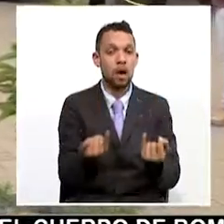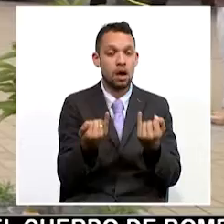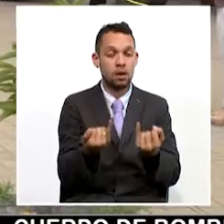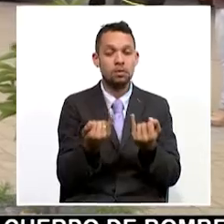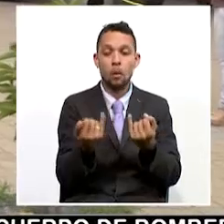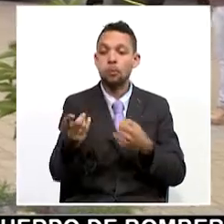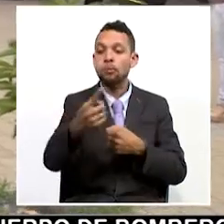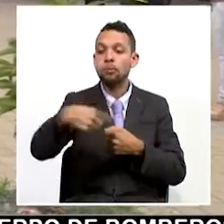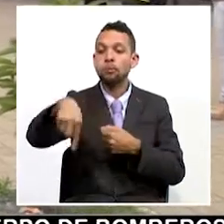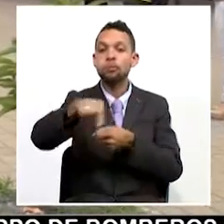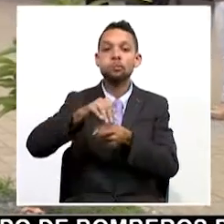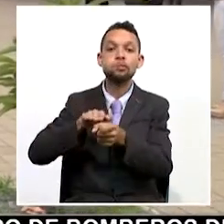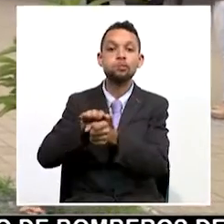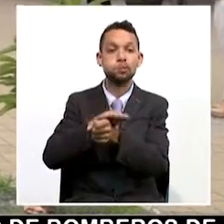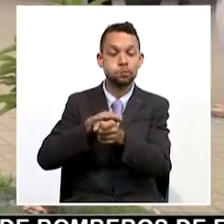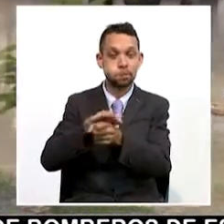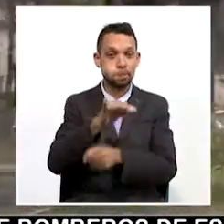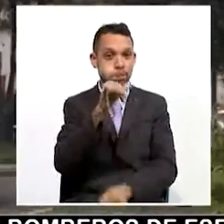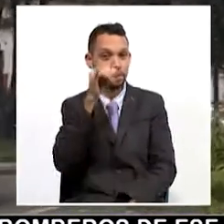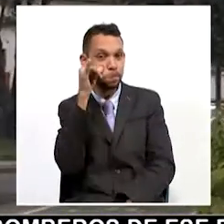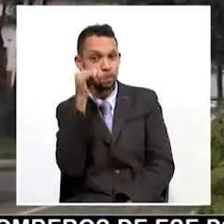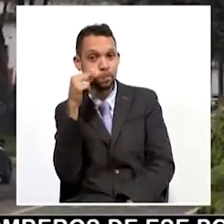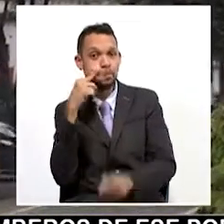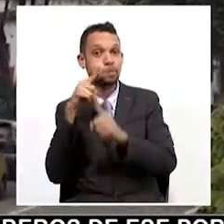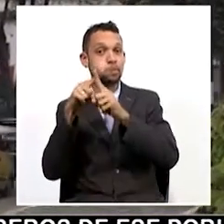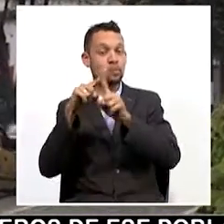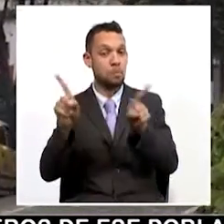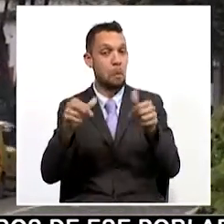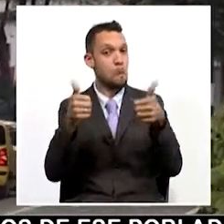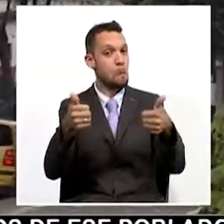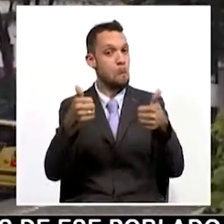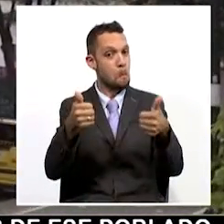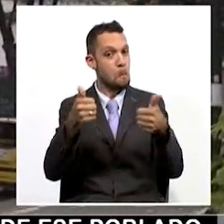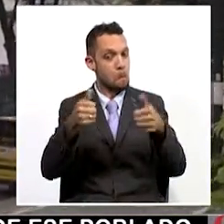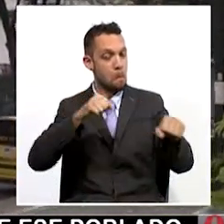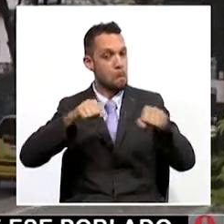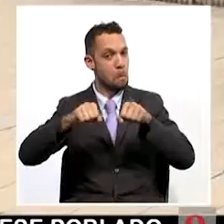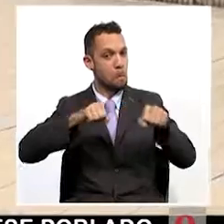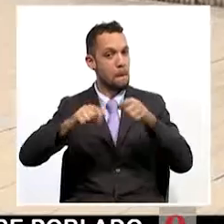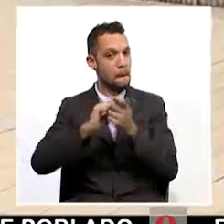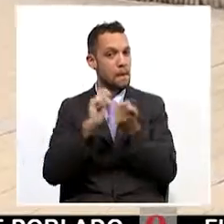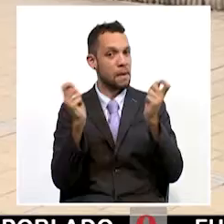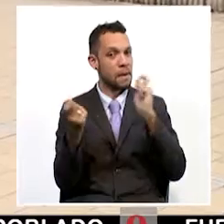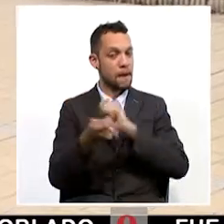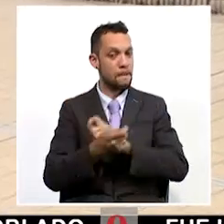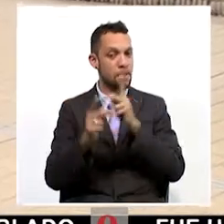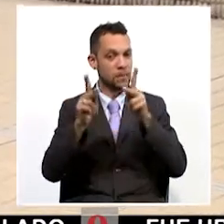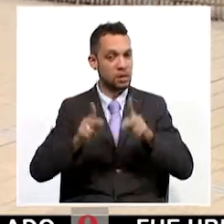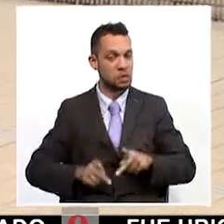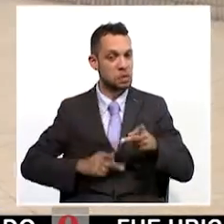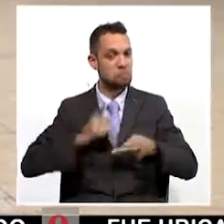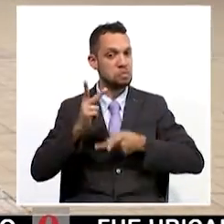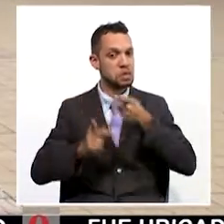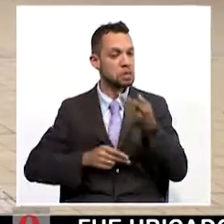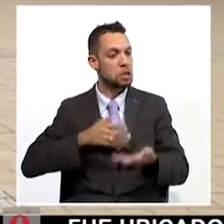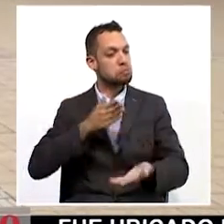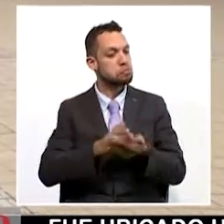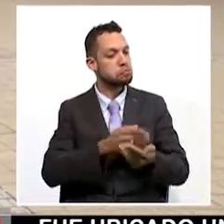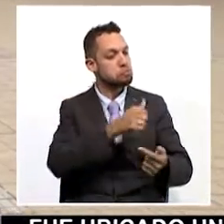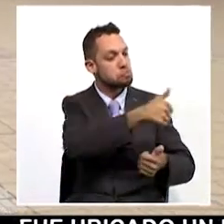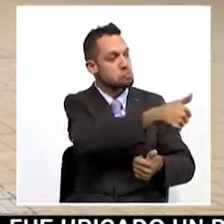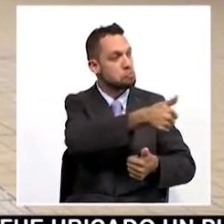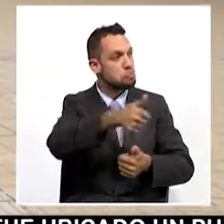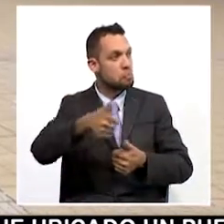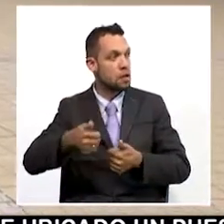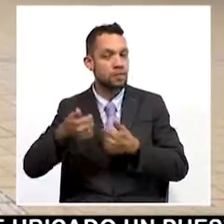un sector que su imagen ya es una muy buena cara de la capital risaraldense para propios y visitantes. Estamos exactamente